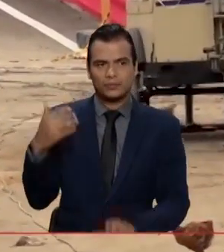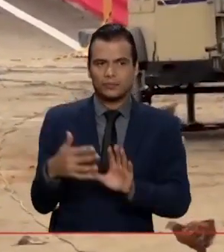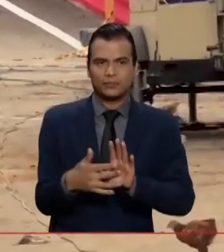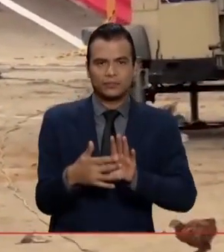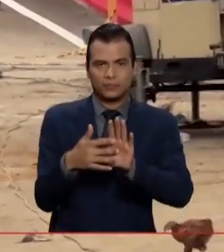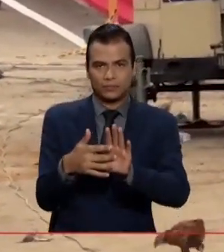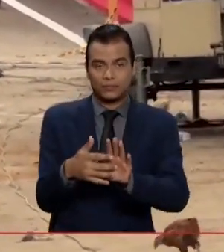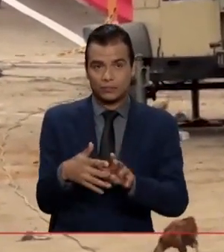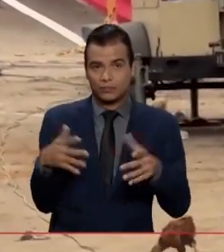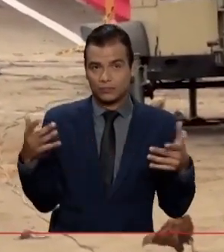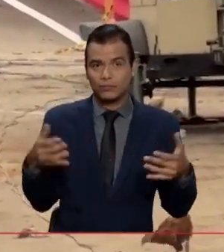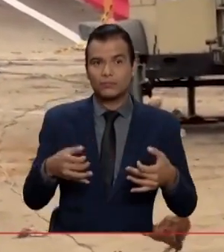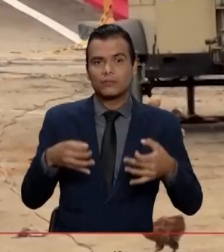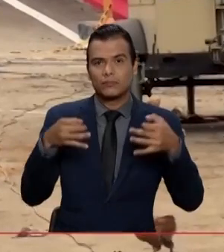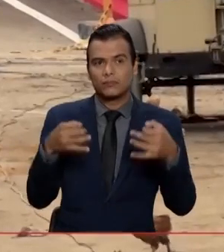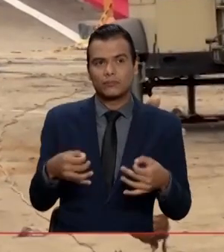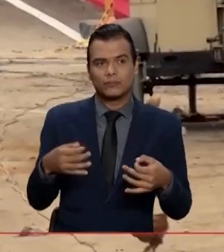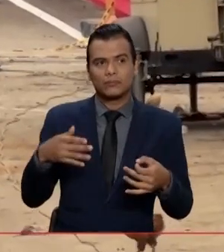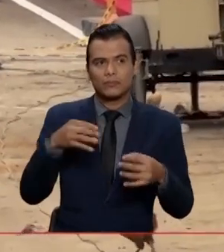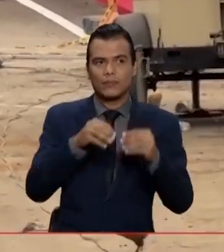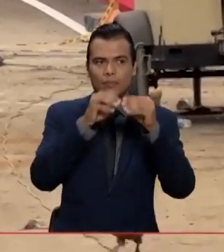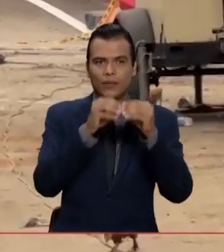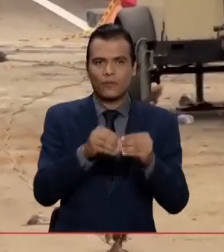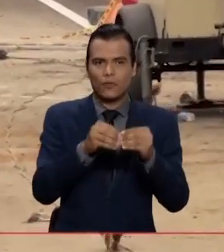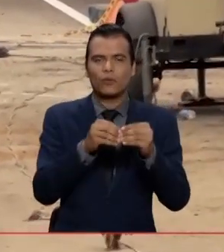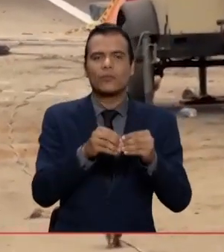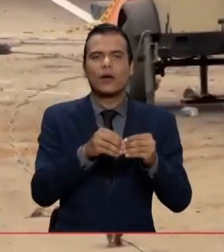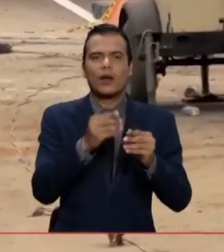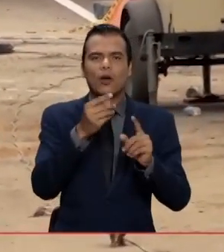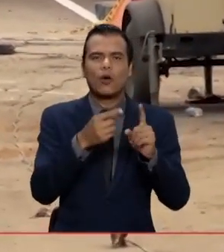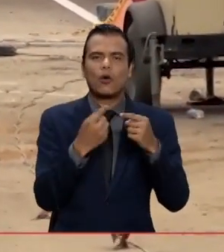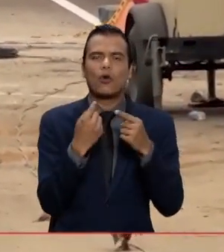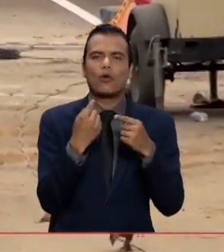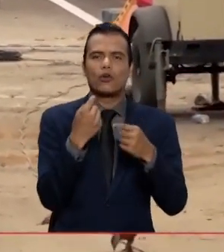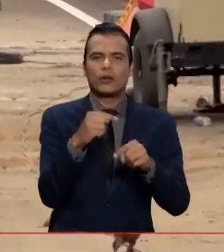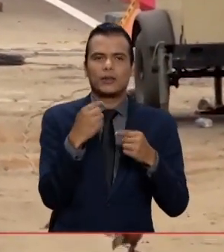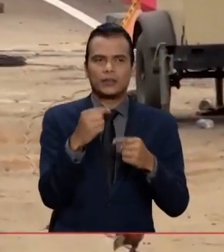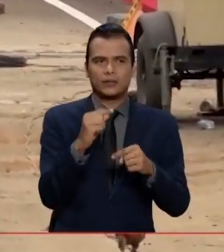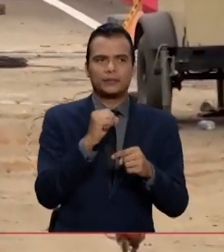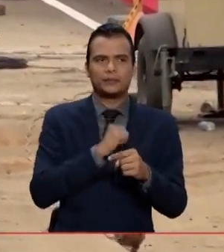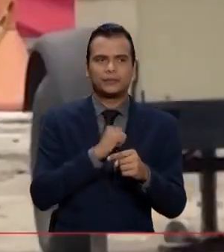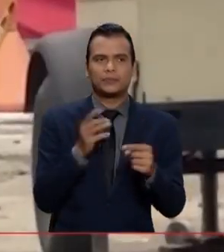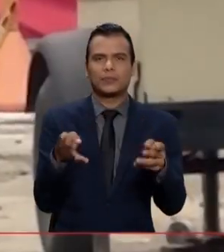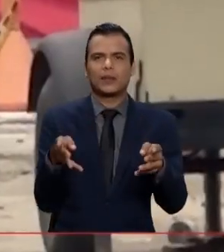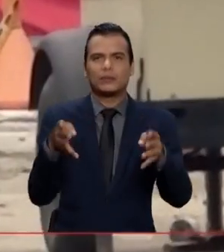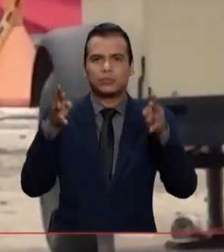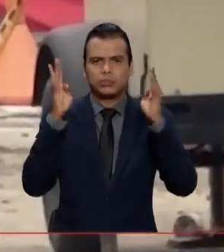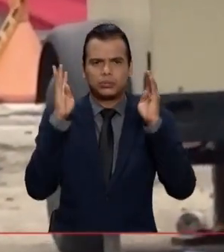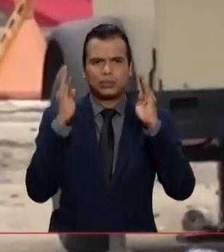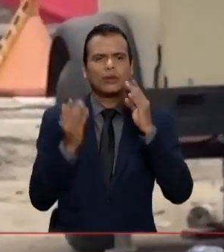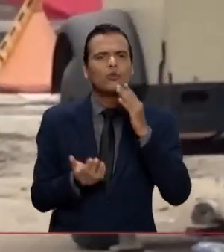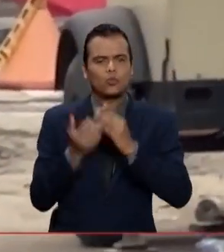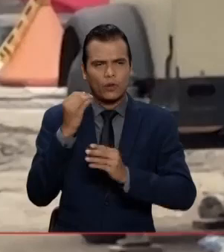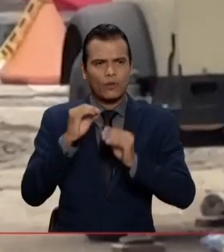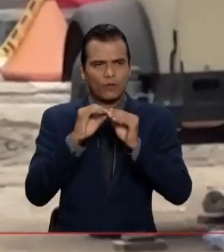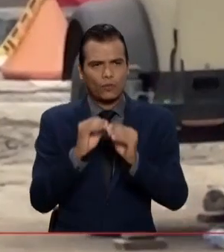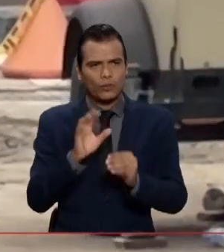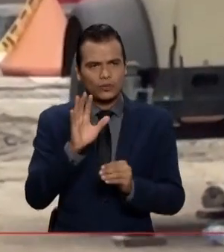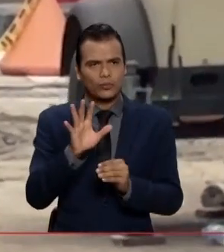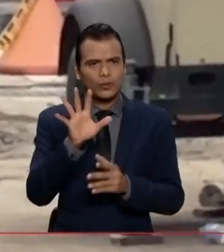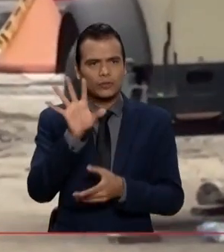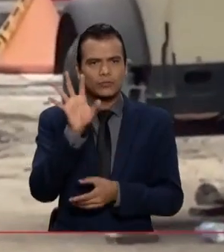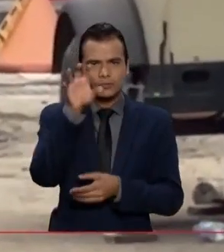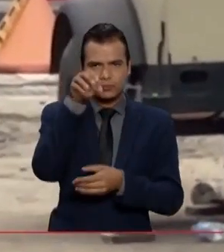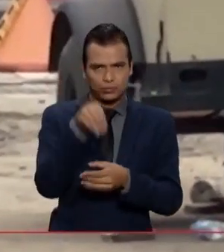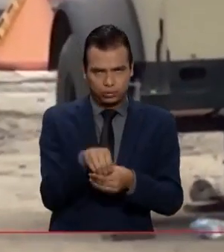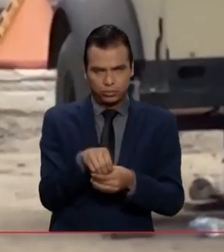que se basaron en el primer diseño, por encima, es decir, con nueva estructura, pero basado en la misma forma como